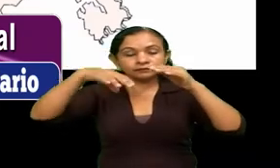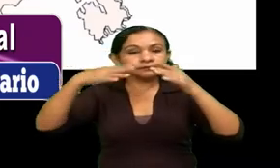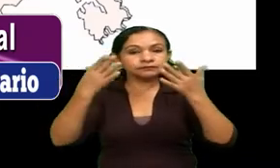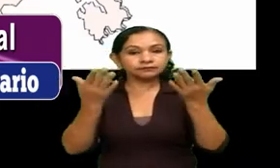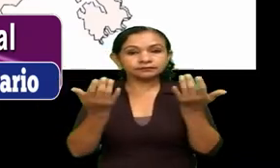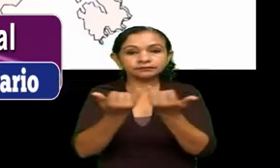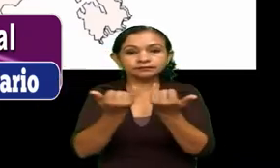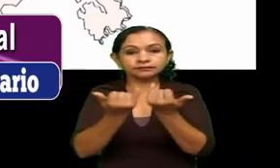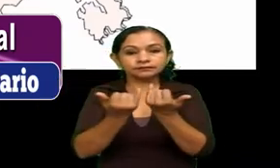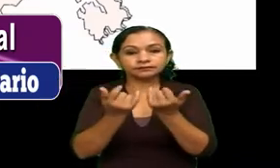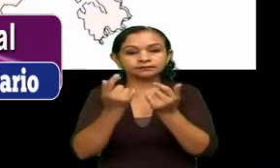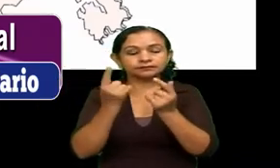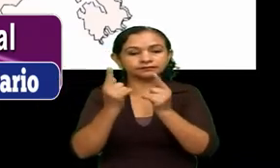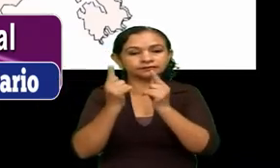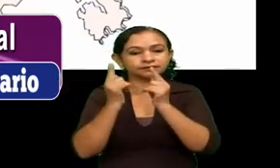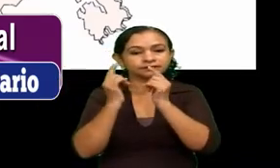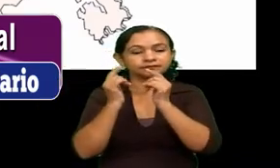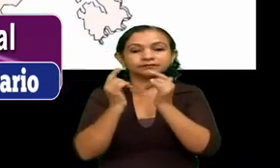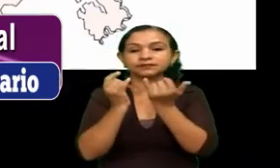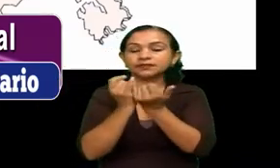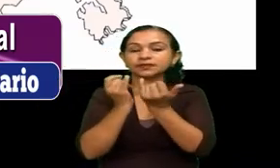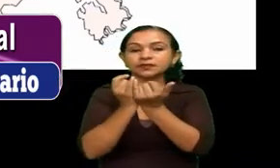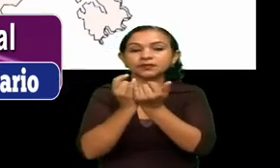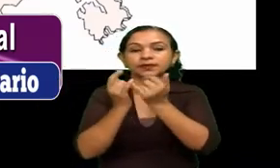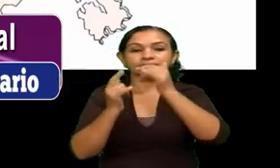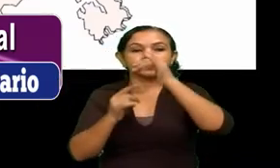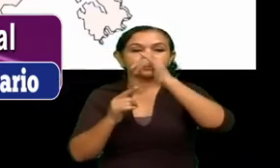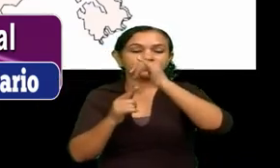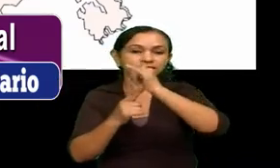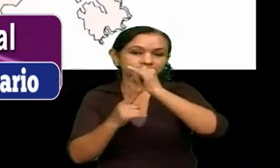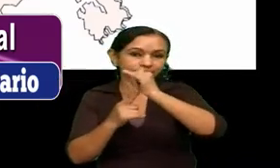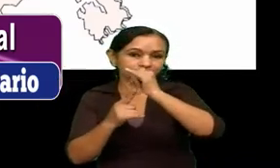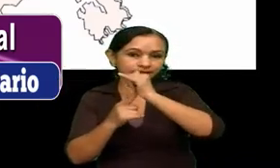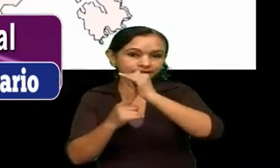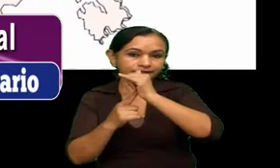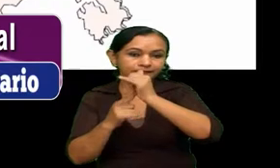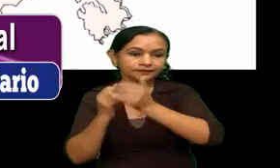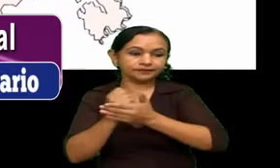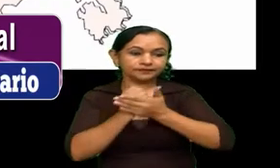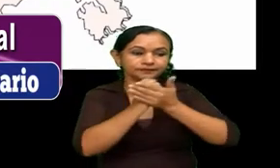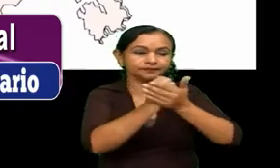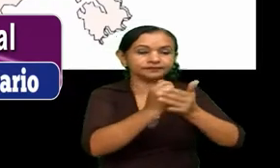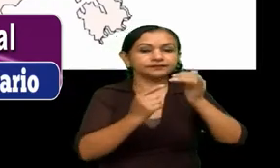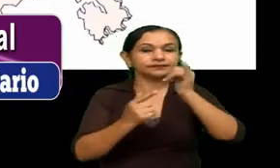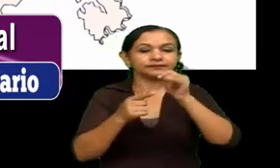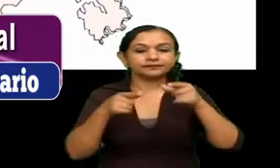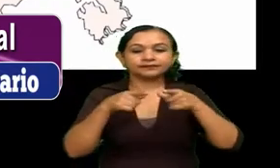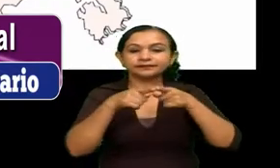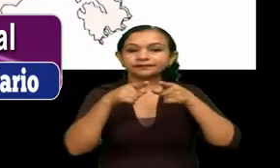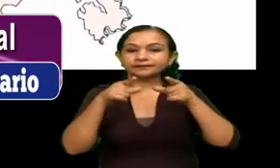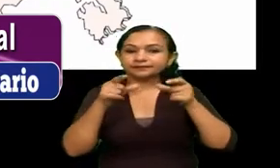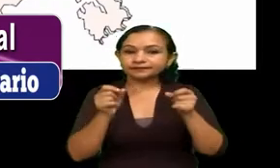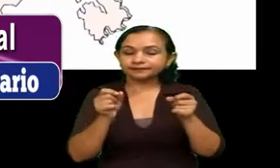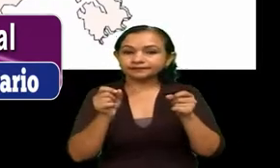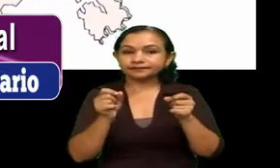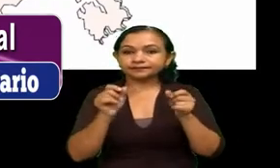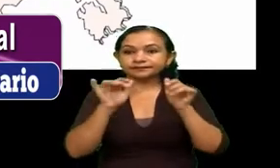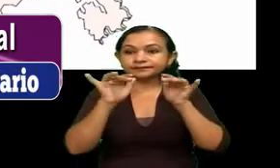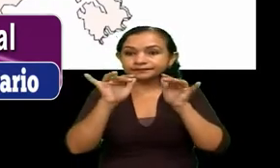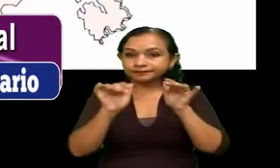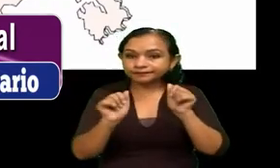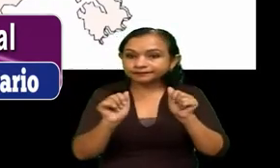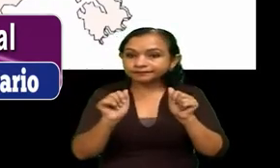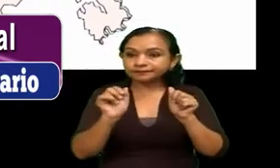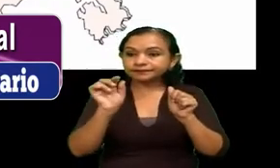la subestación Tipitapa en Tipitapa, que contribuye a que vos restablezcas Managua. Cuando vos ya lo haces de